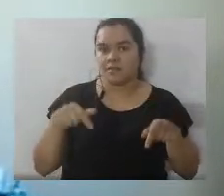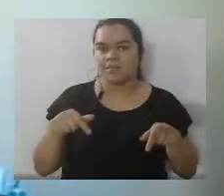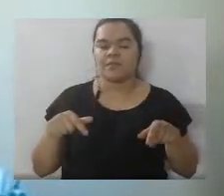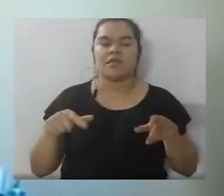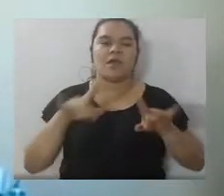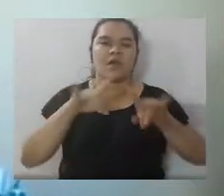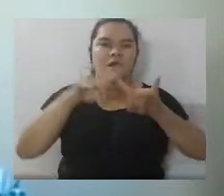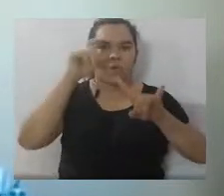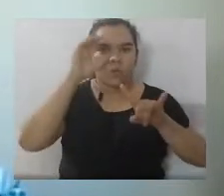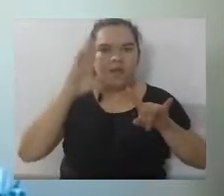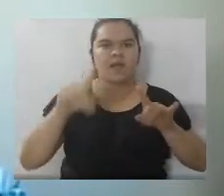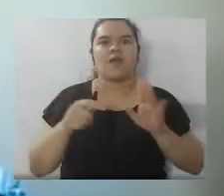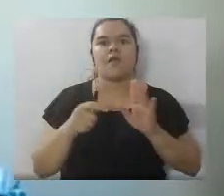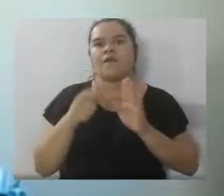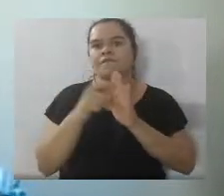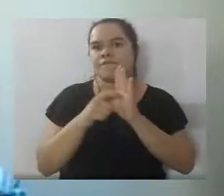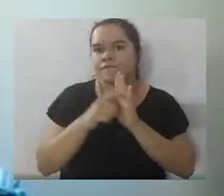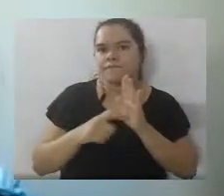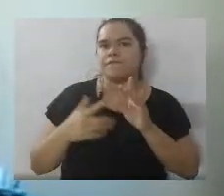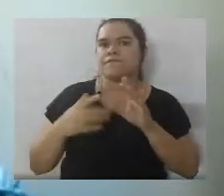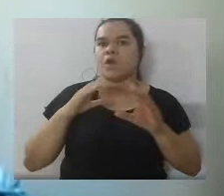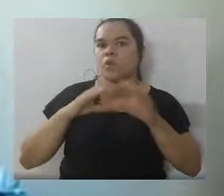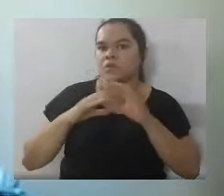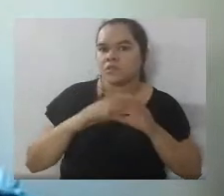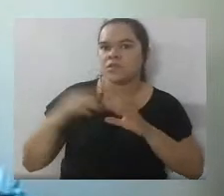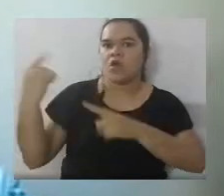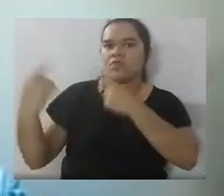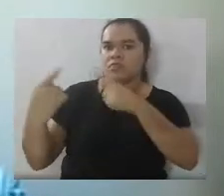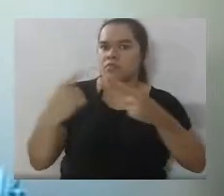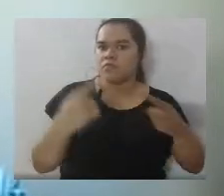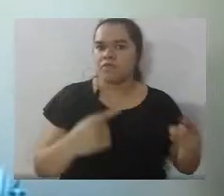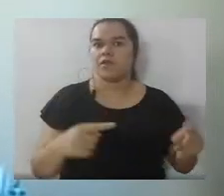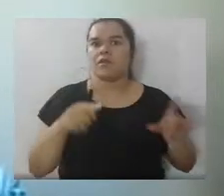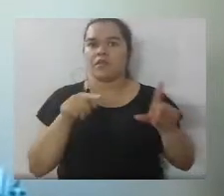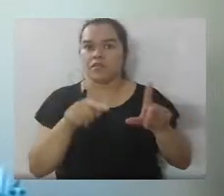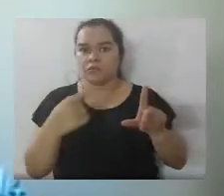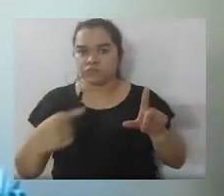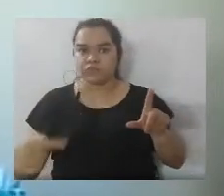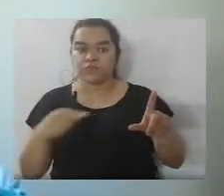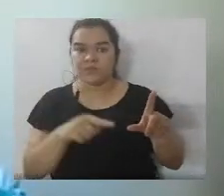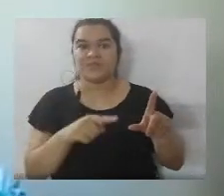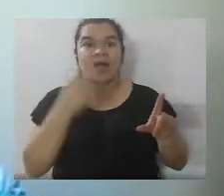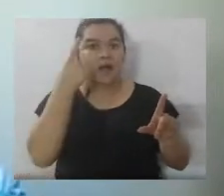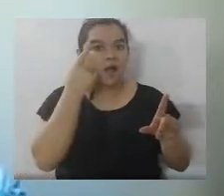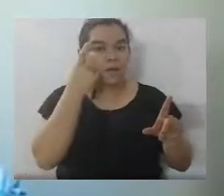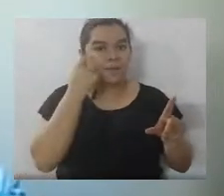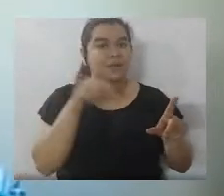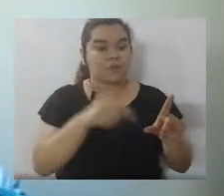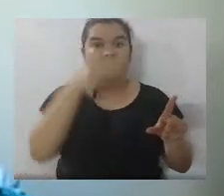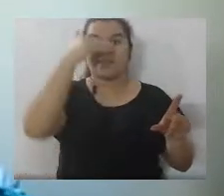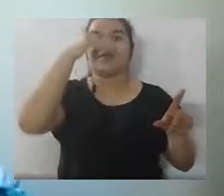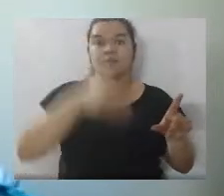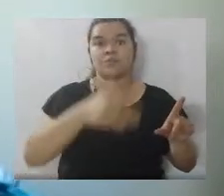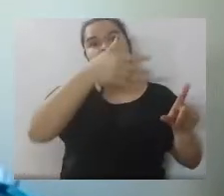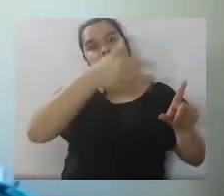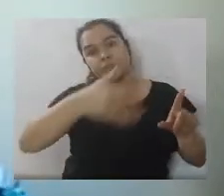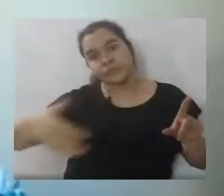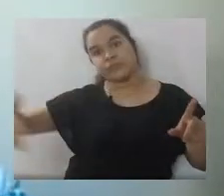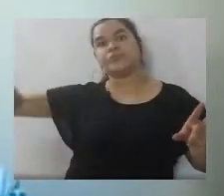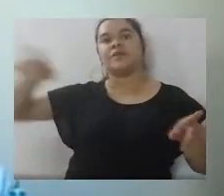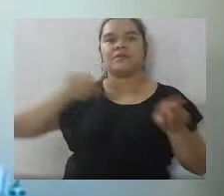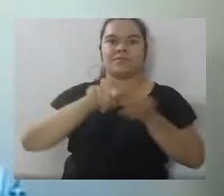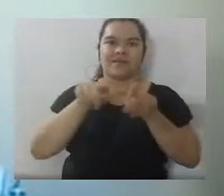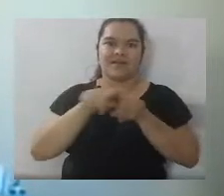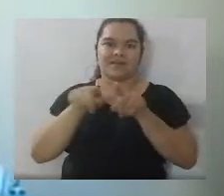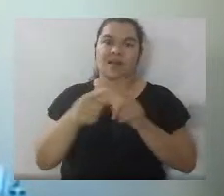plataformas, conocimiento de distintas herramientas que van a necesitar ellos, no solamente para el desarrollo de las actividades,